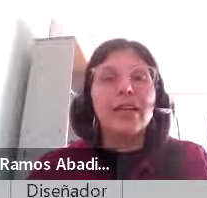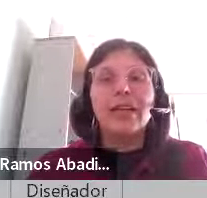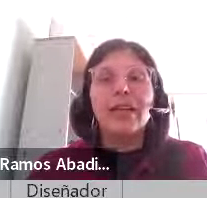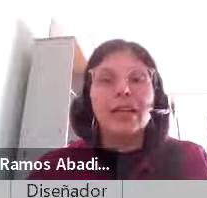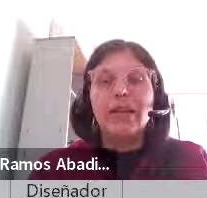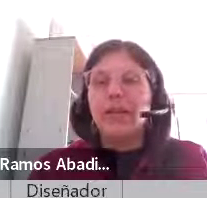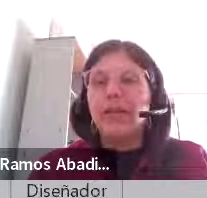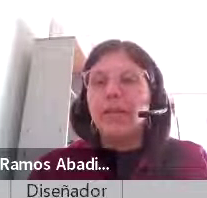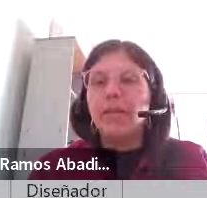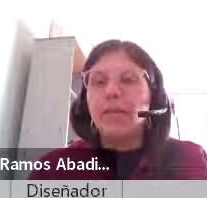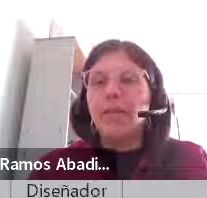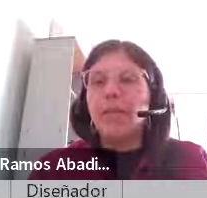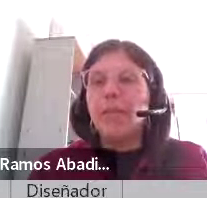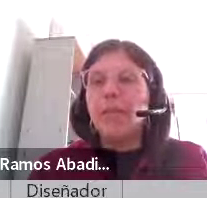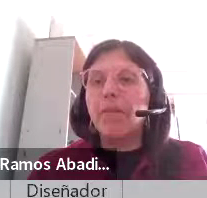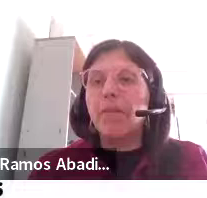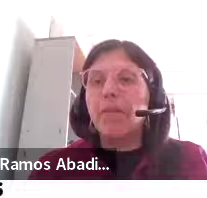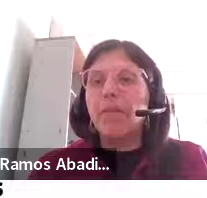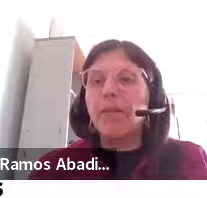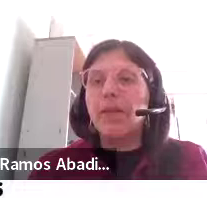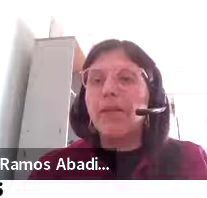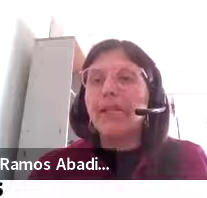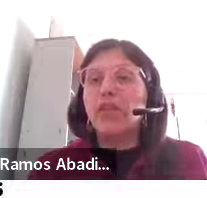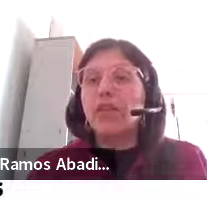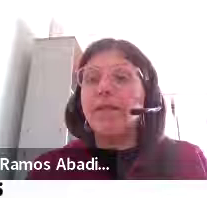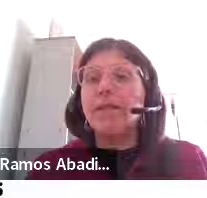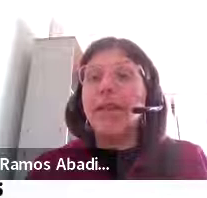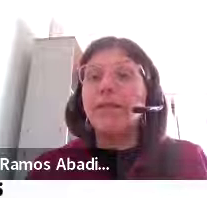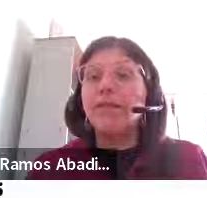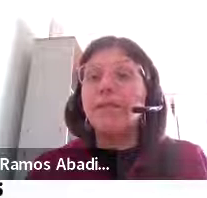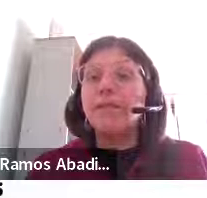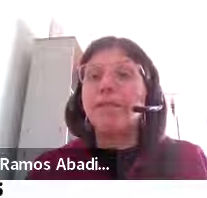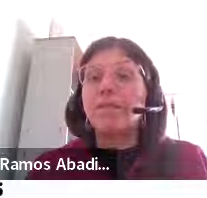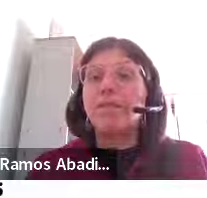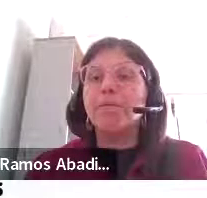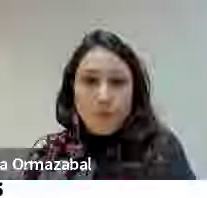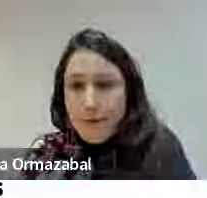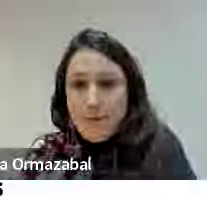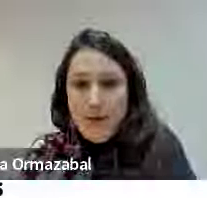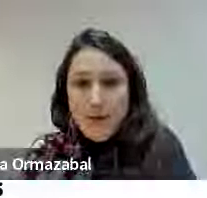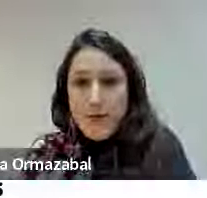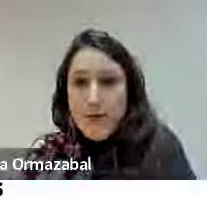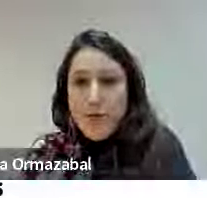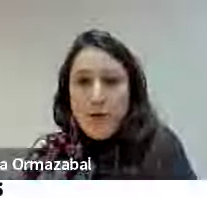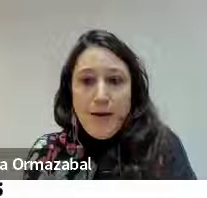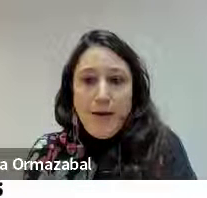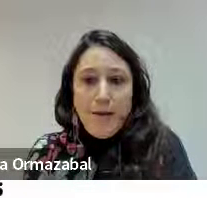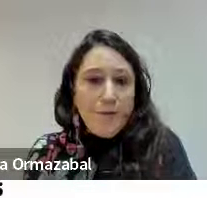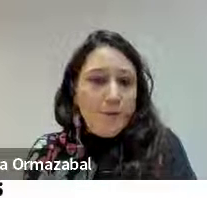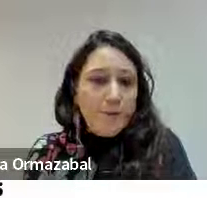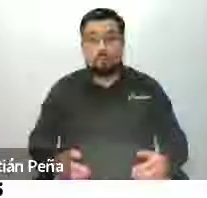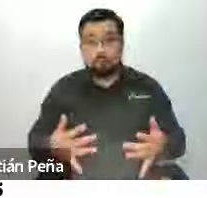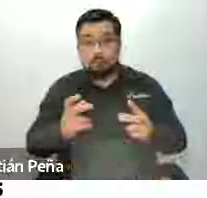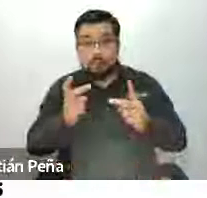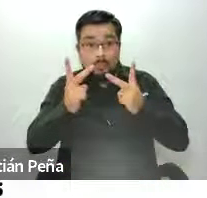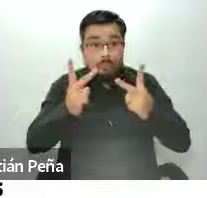¿La presentación se ve bien? Sí, se ve perfecto, Lili.